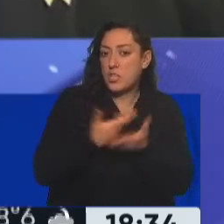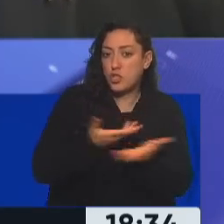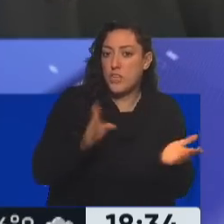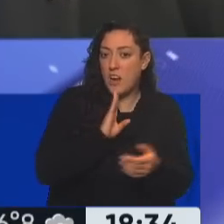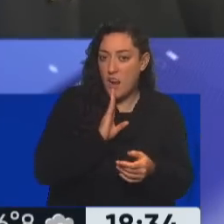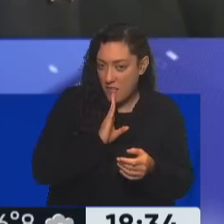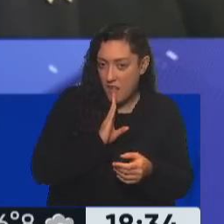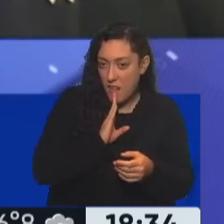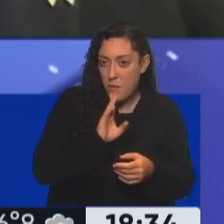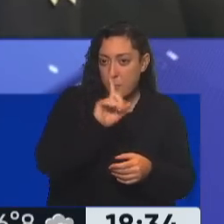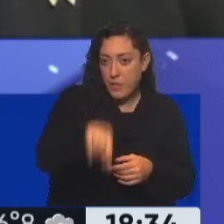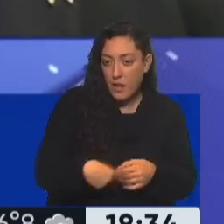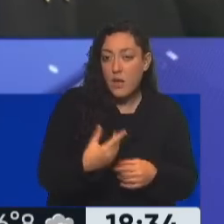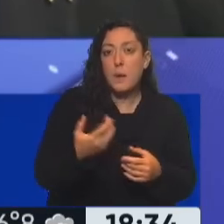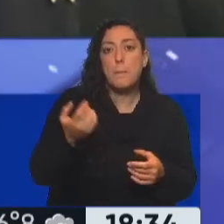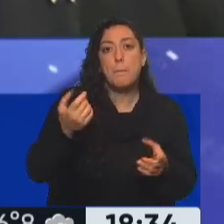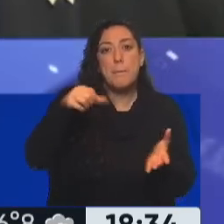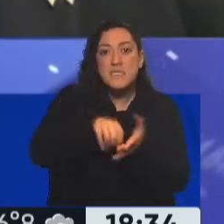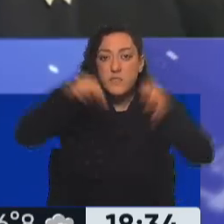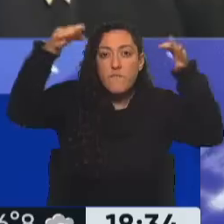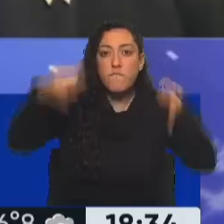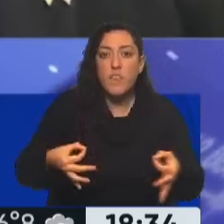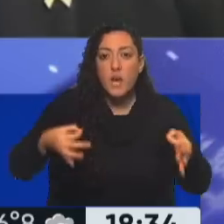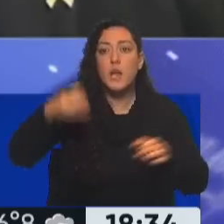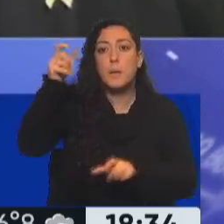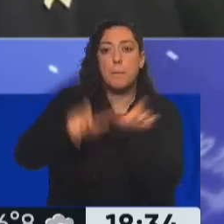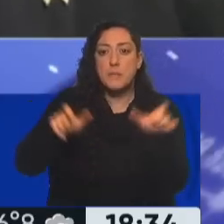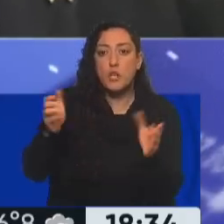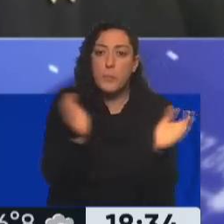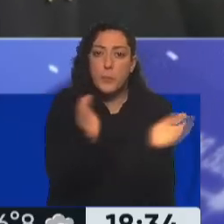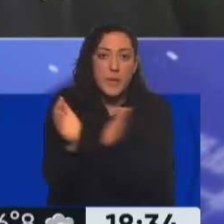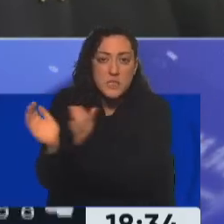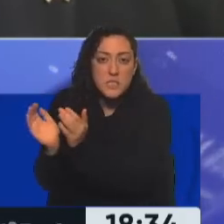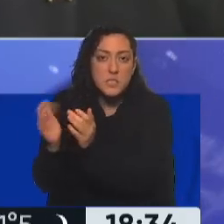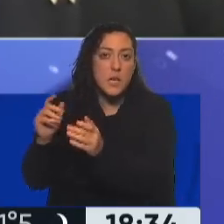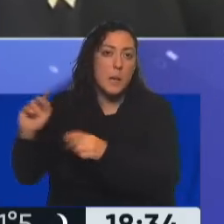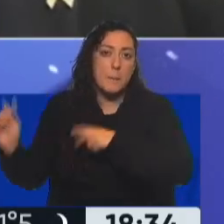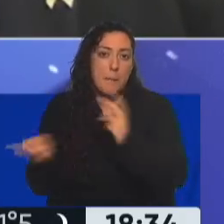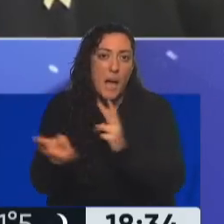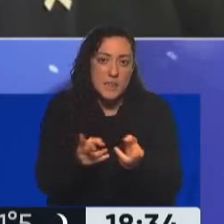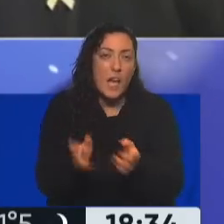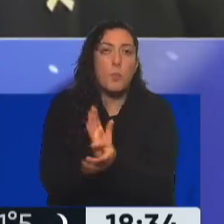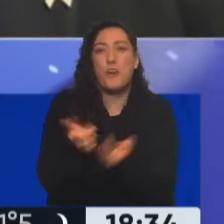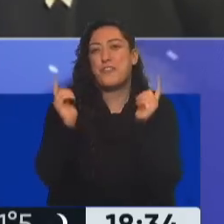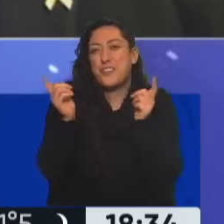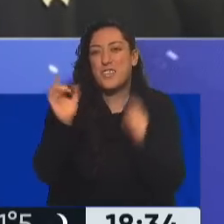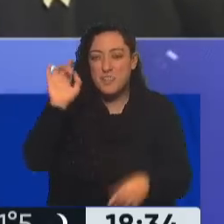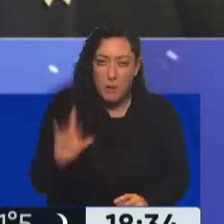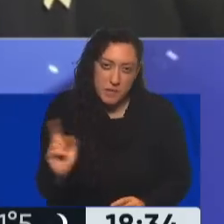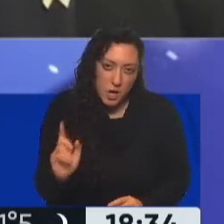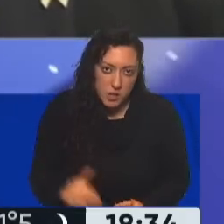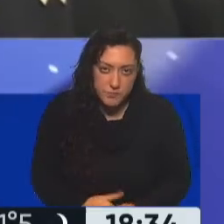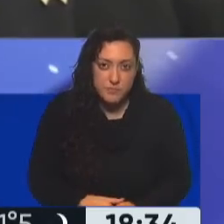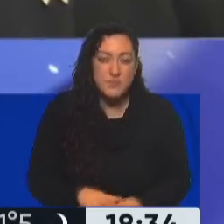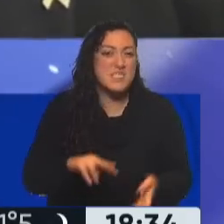que dijo, un país cuerdo no mata bebés por hobby, por pasatiempo. ¿Qué